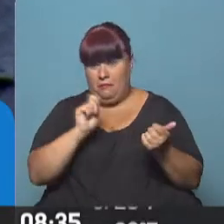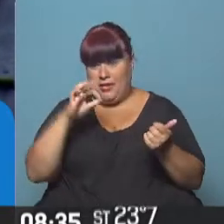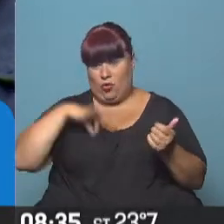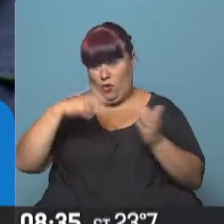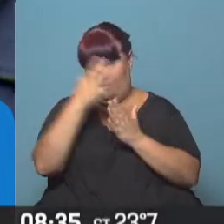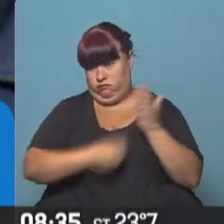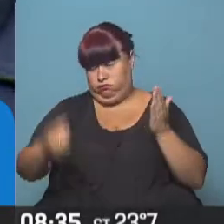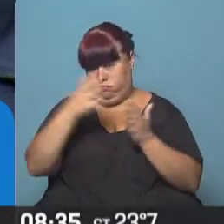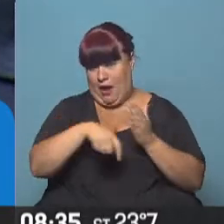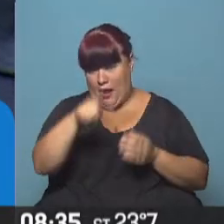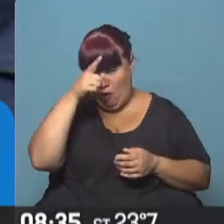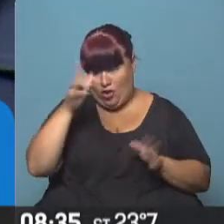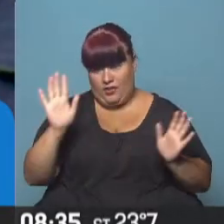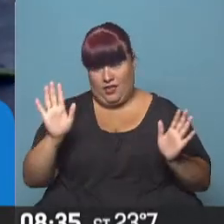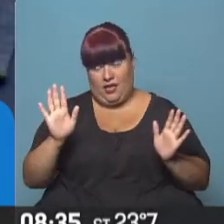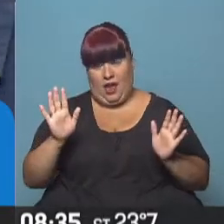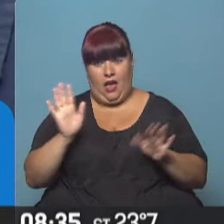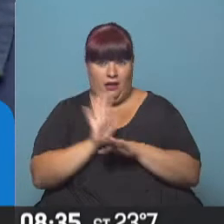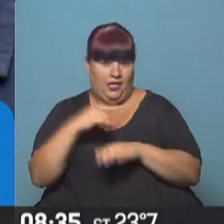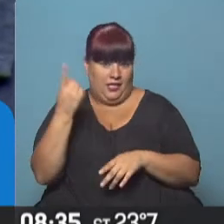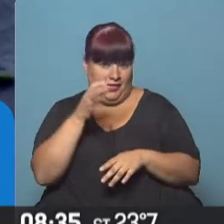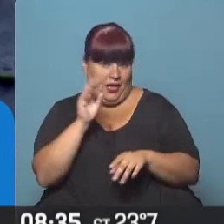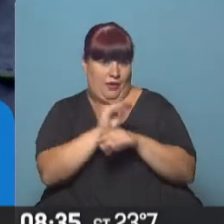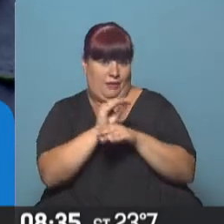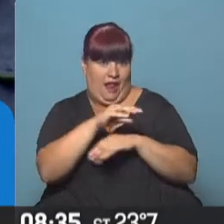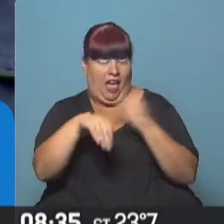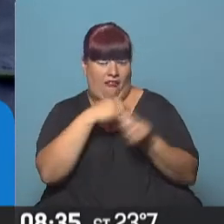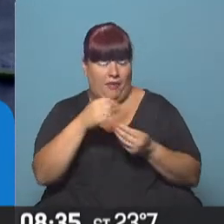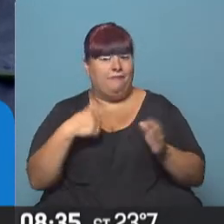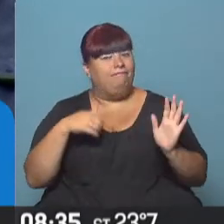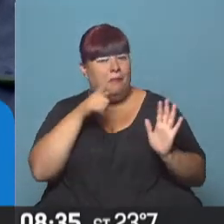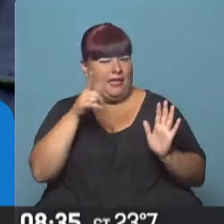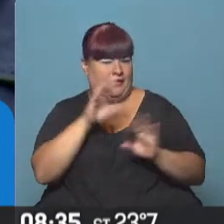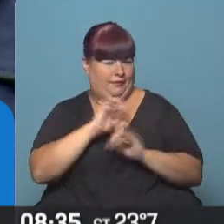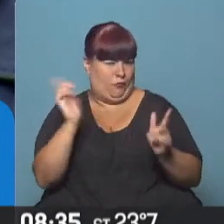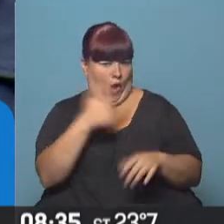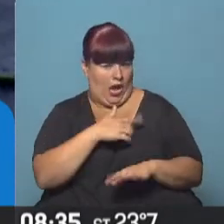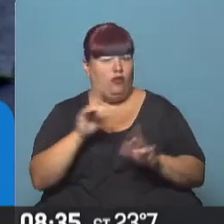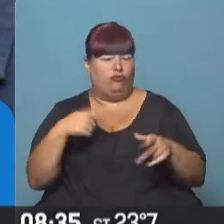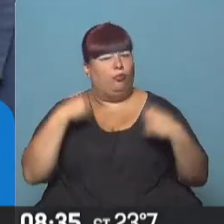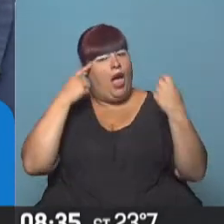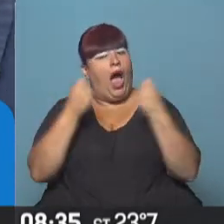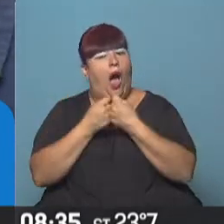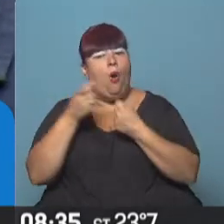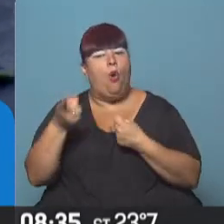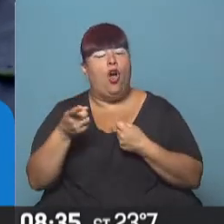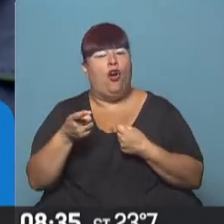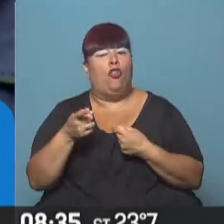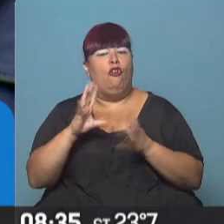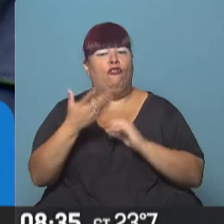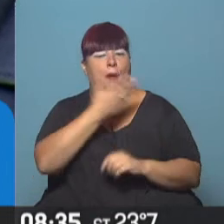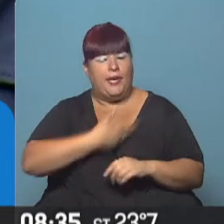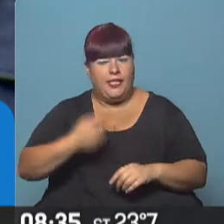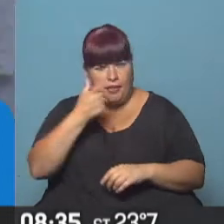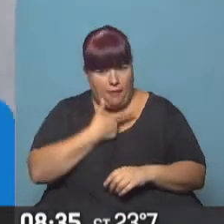de sueldo para el policía, con los que seguramente sostiene su familia, a mí me parece un despropósito. Por eso estoy de acuerdo con la actitud del